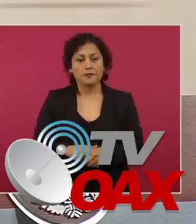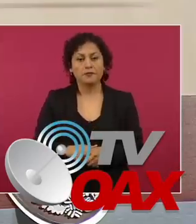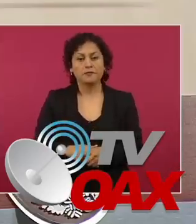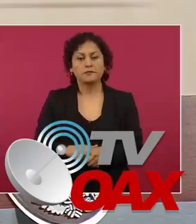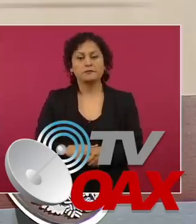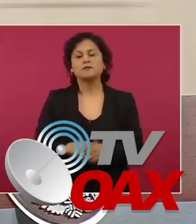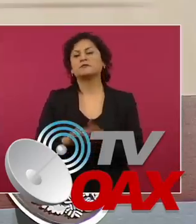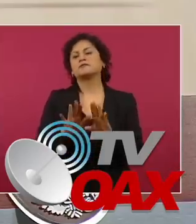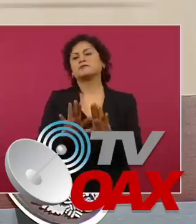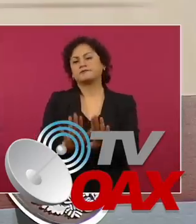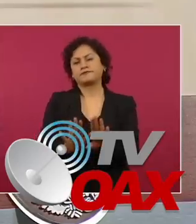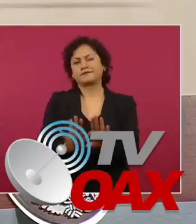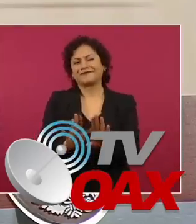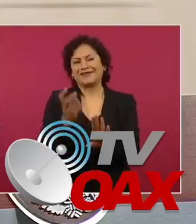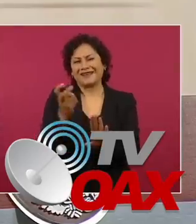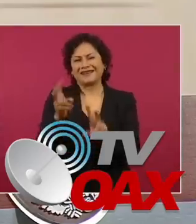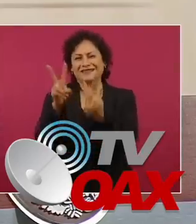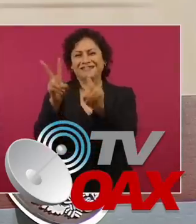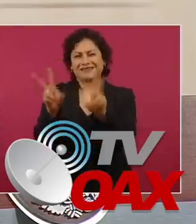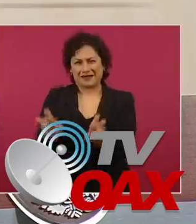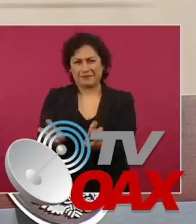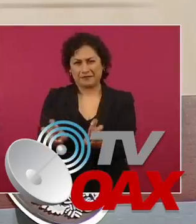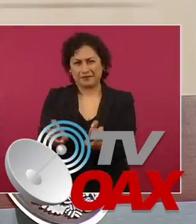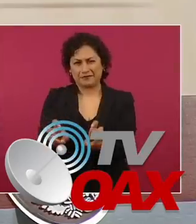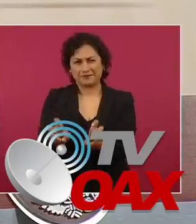Pero yo lo que voy es cooperación, sí.